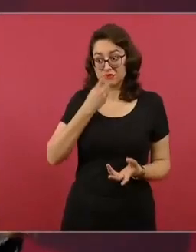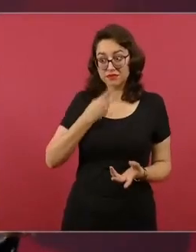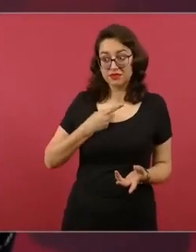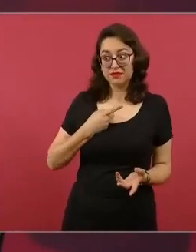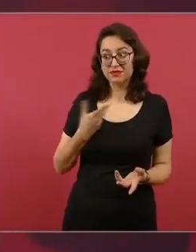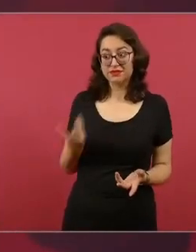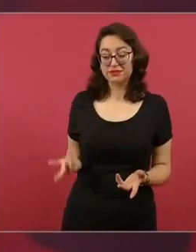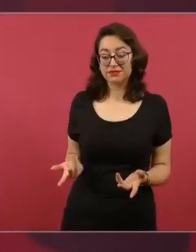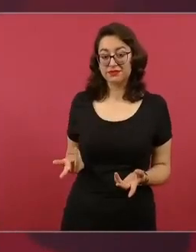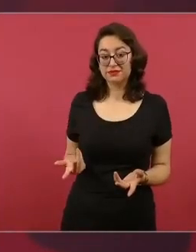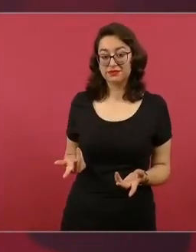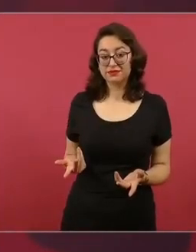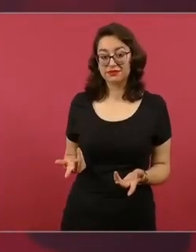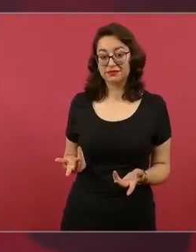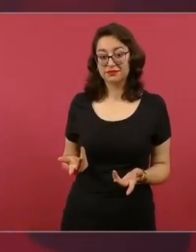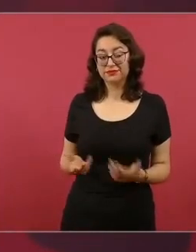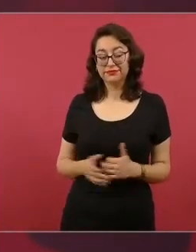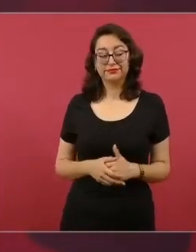saber?